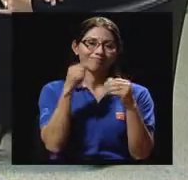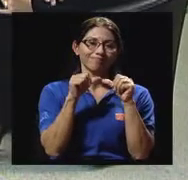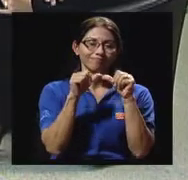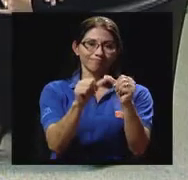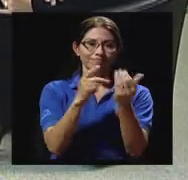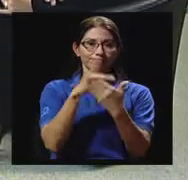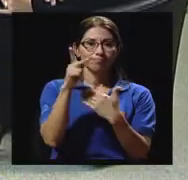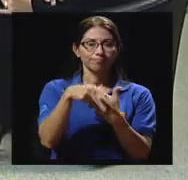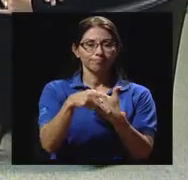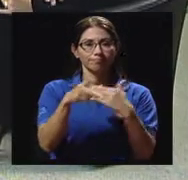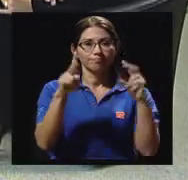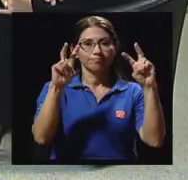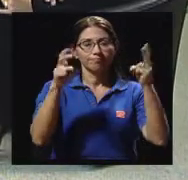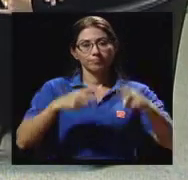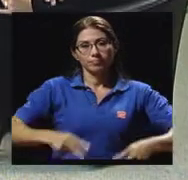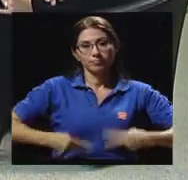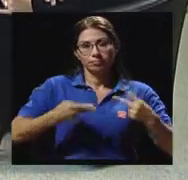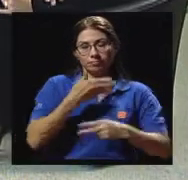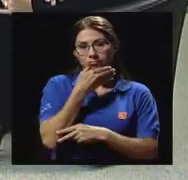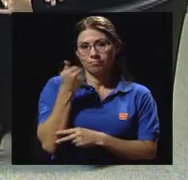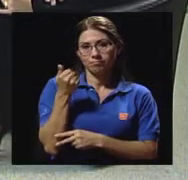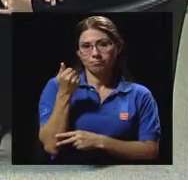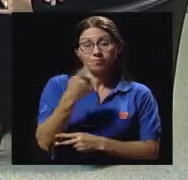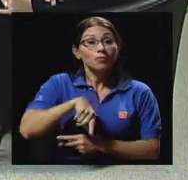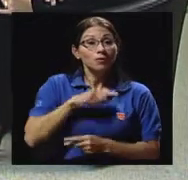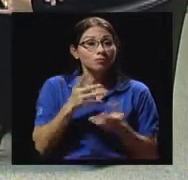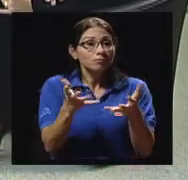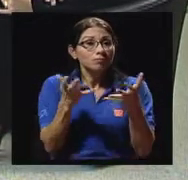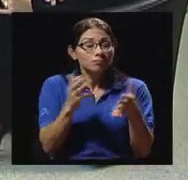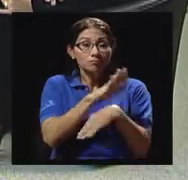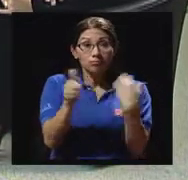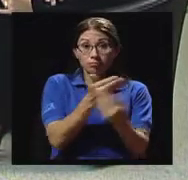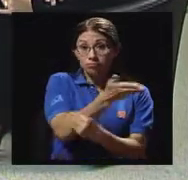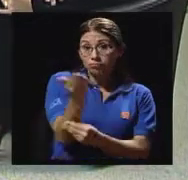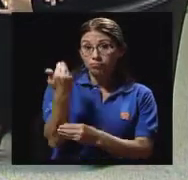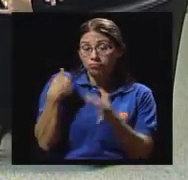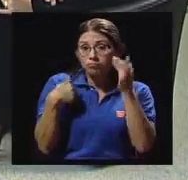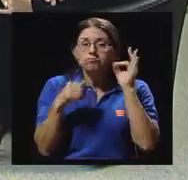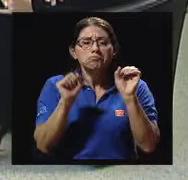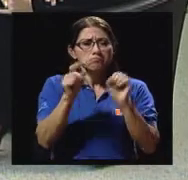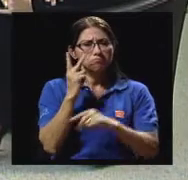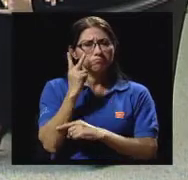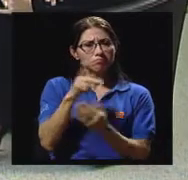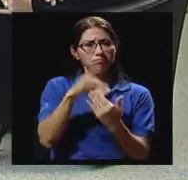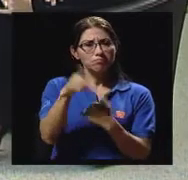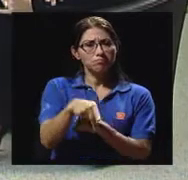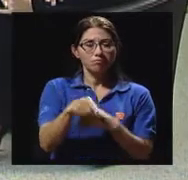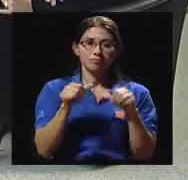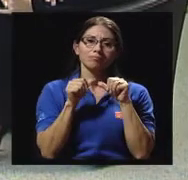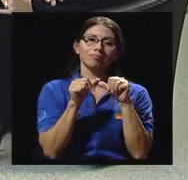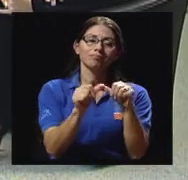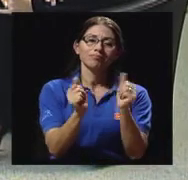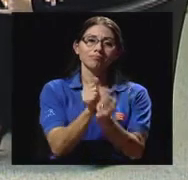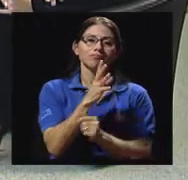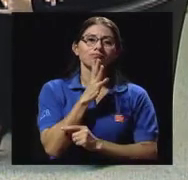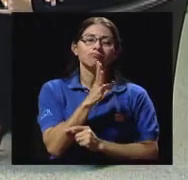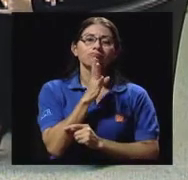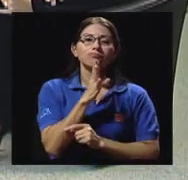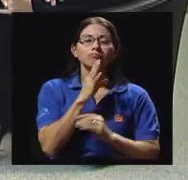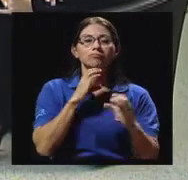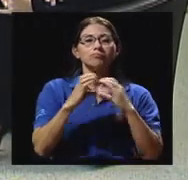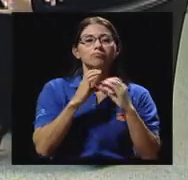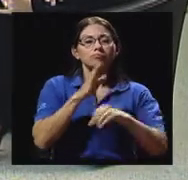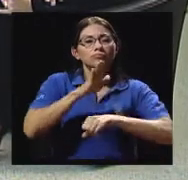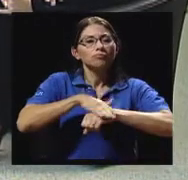Gracias por continuar con Vivir Mejor. Y es que eso es lo que queremos, que todos y todas puedan estar bien. Continuamos con nuestra